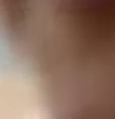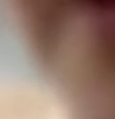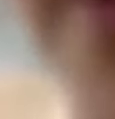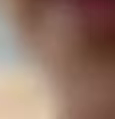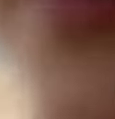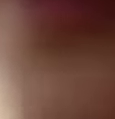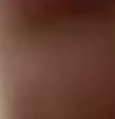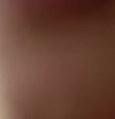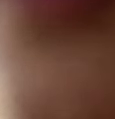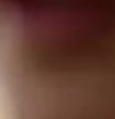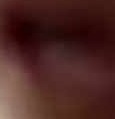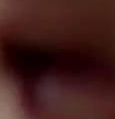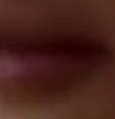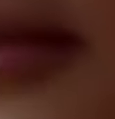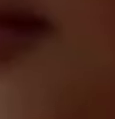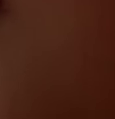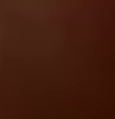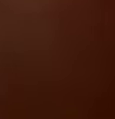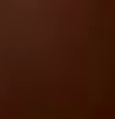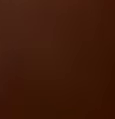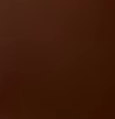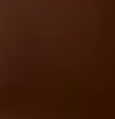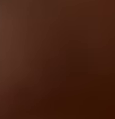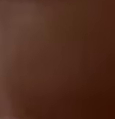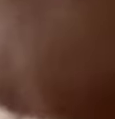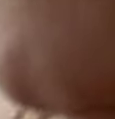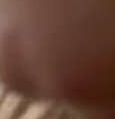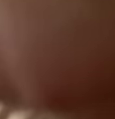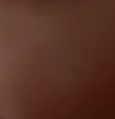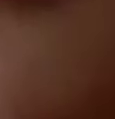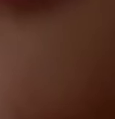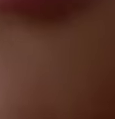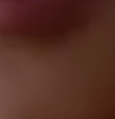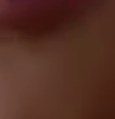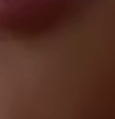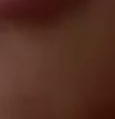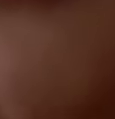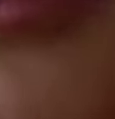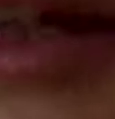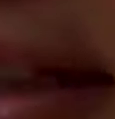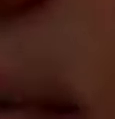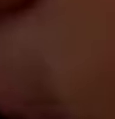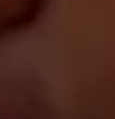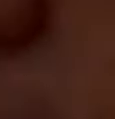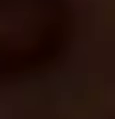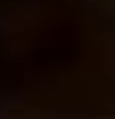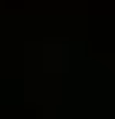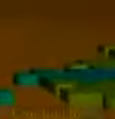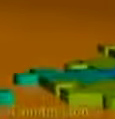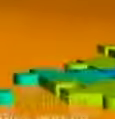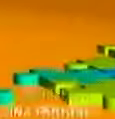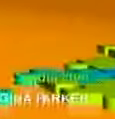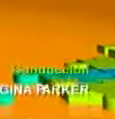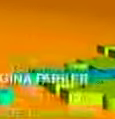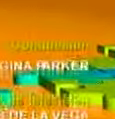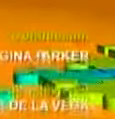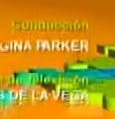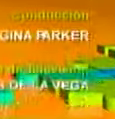porque voy a tener mi oportunidad, y todo cambiará.